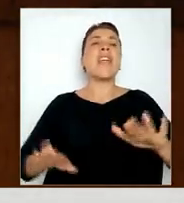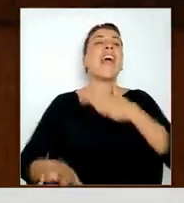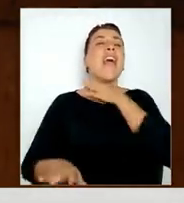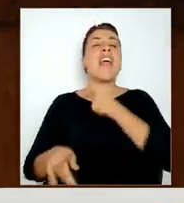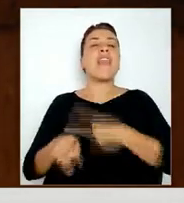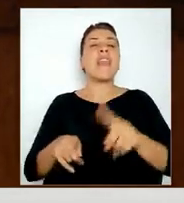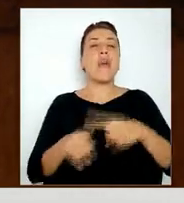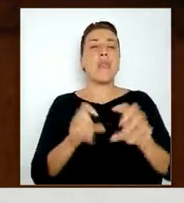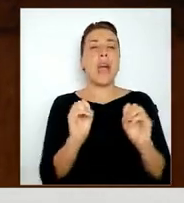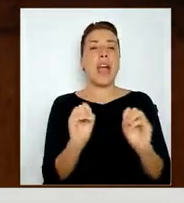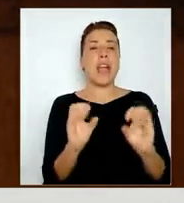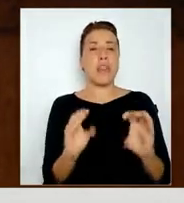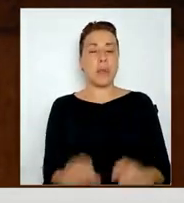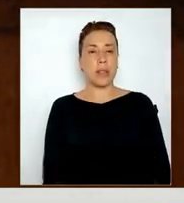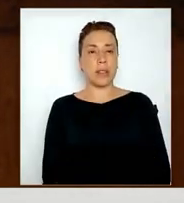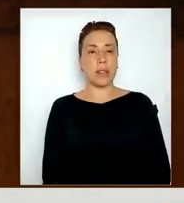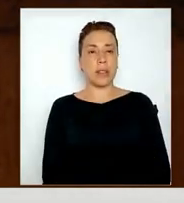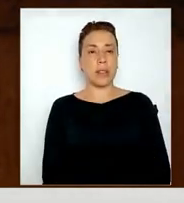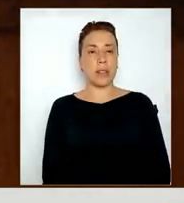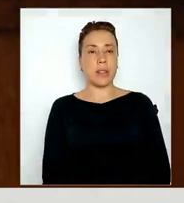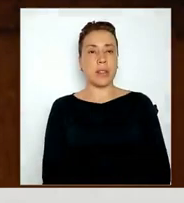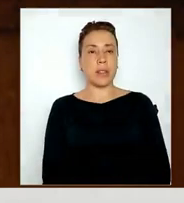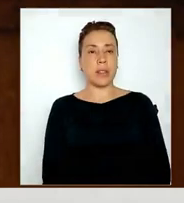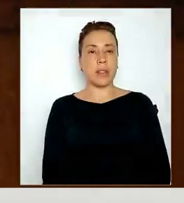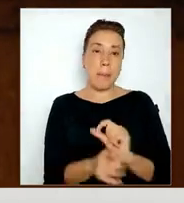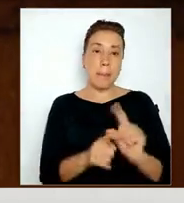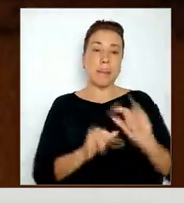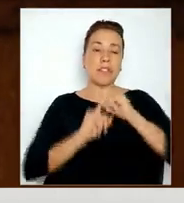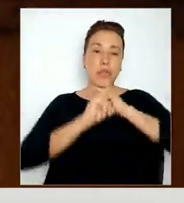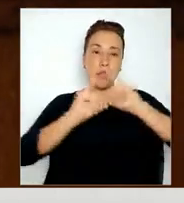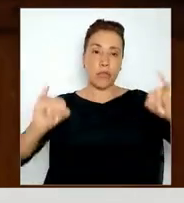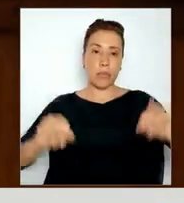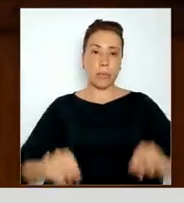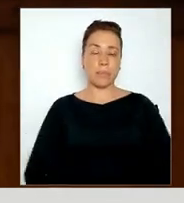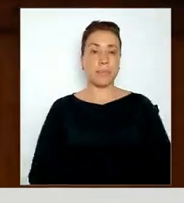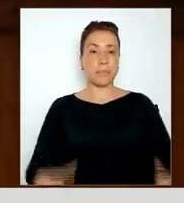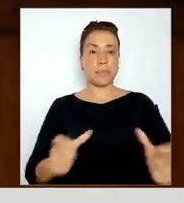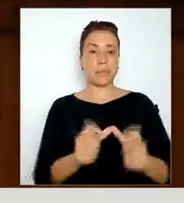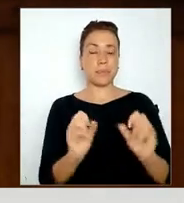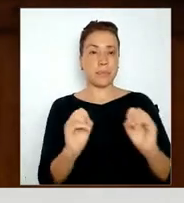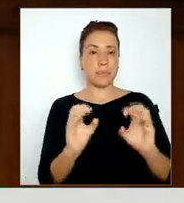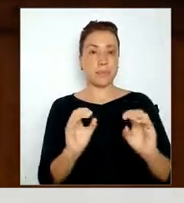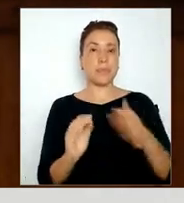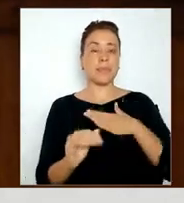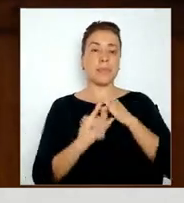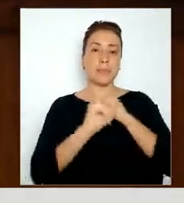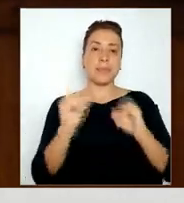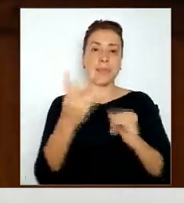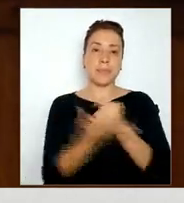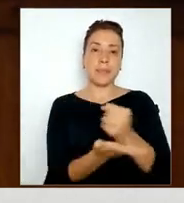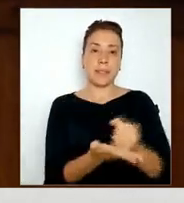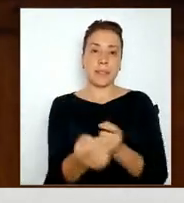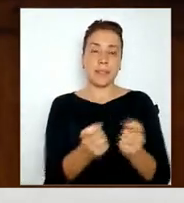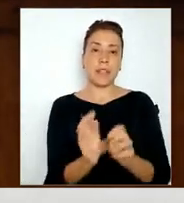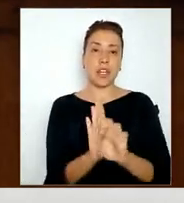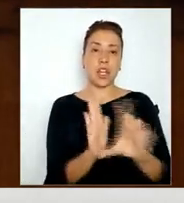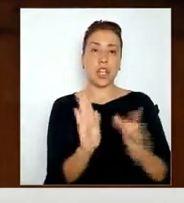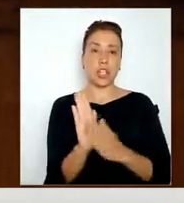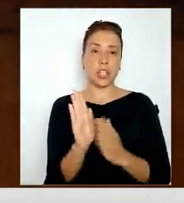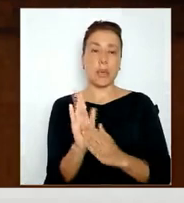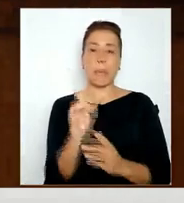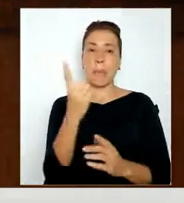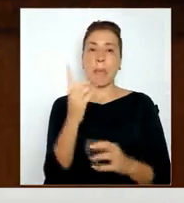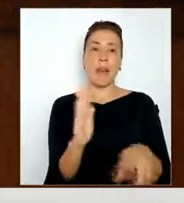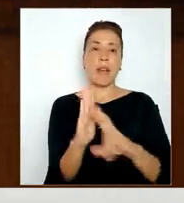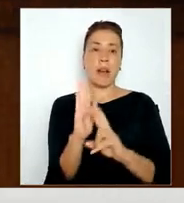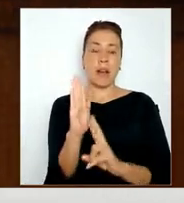esto paso a informar la comisión de Educación viene a informar en primer trámite constitucional y primero reglamentario